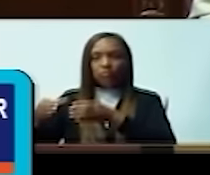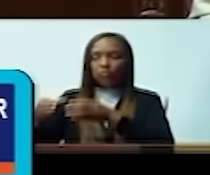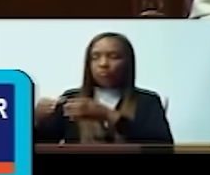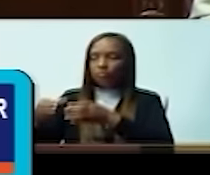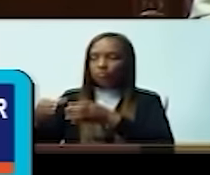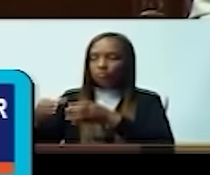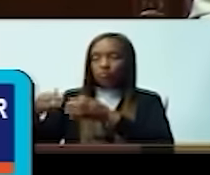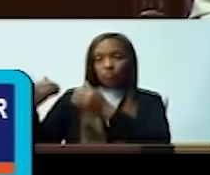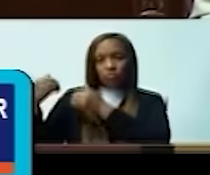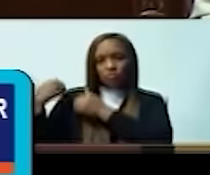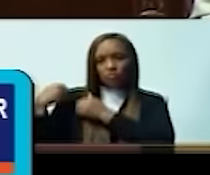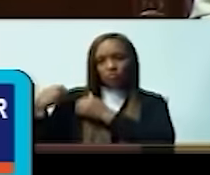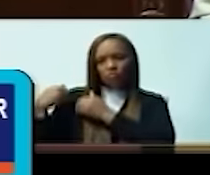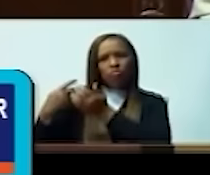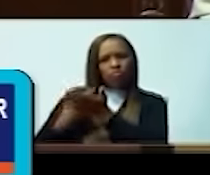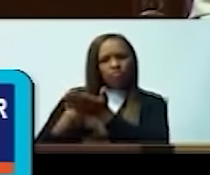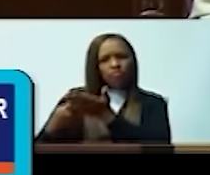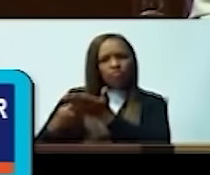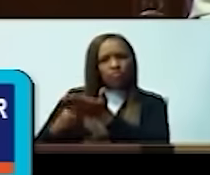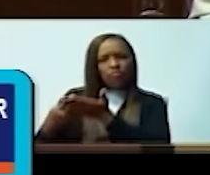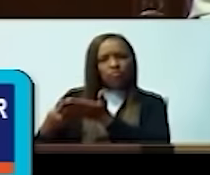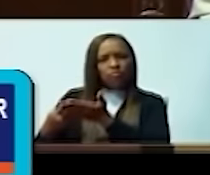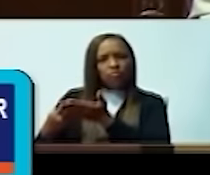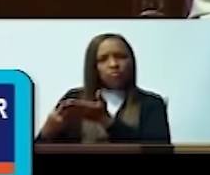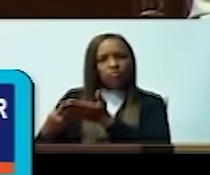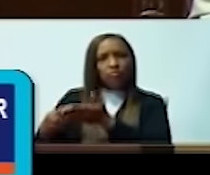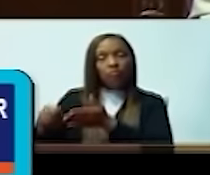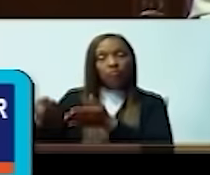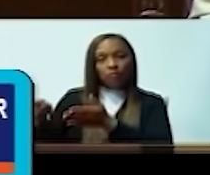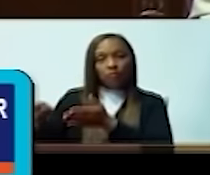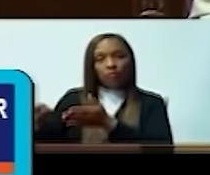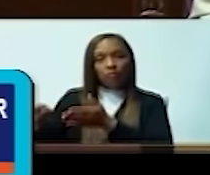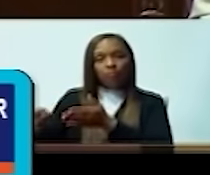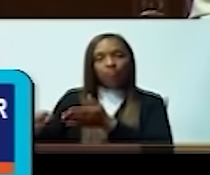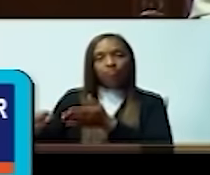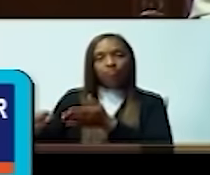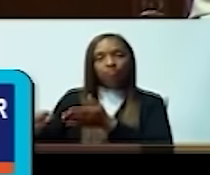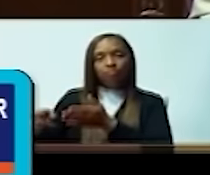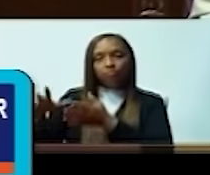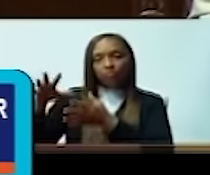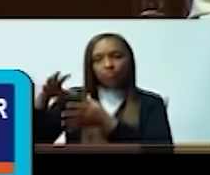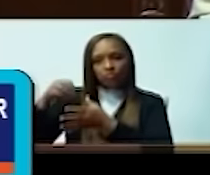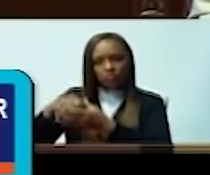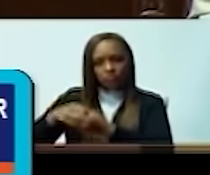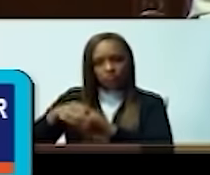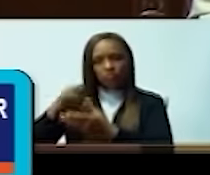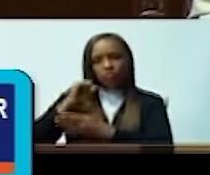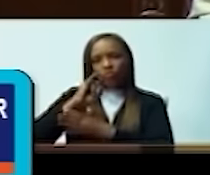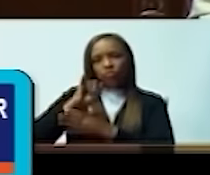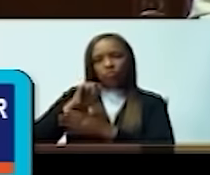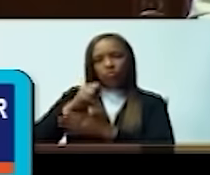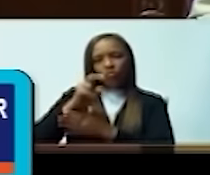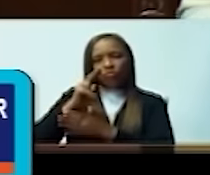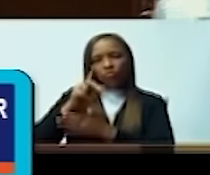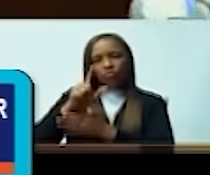sometió, está en el 8431, Julito Fulcal, Braulio de Jesús Espinal